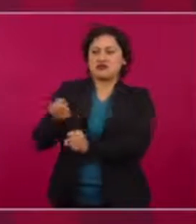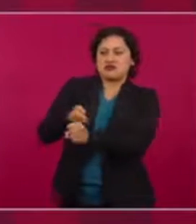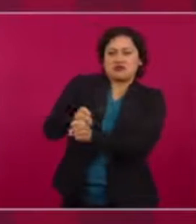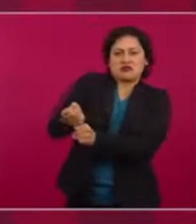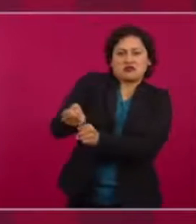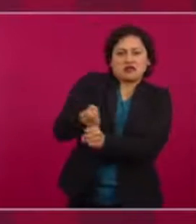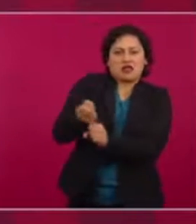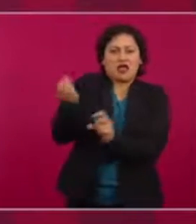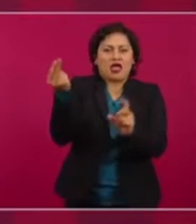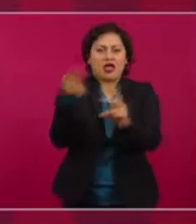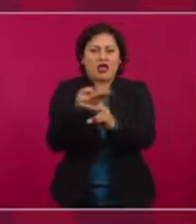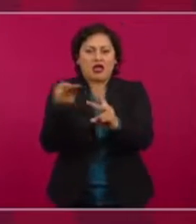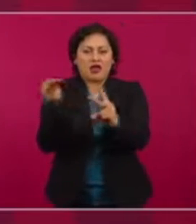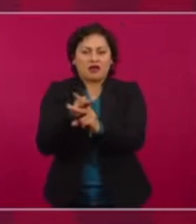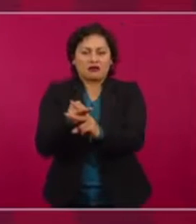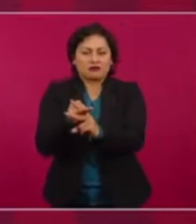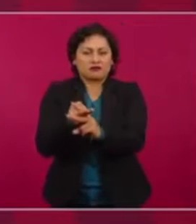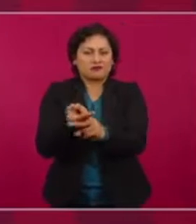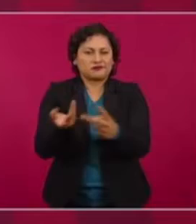asesinatos.